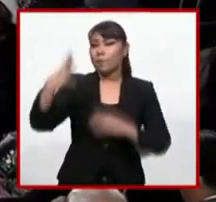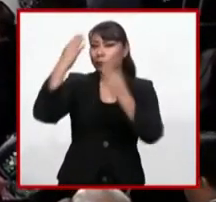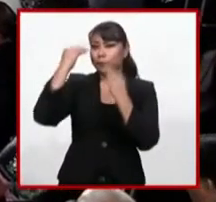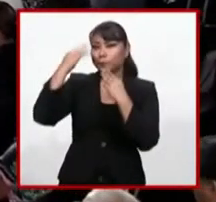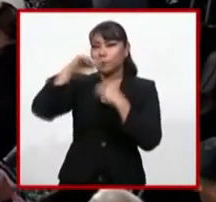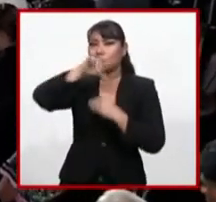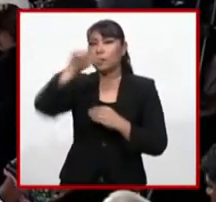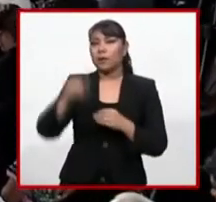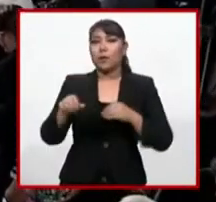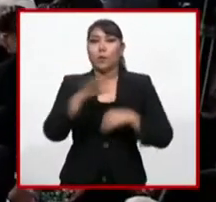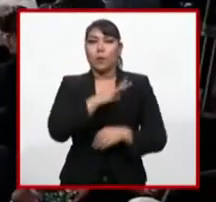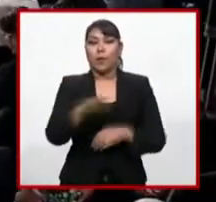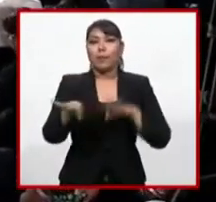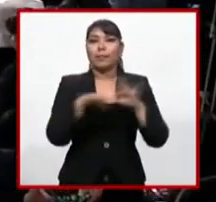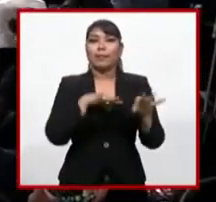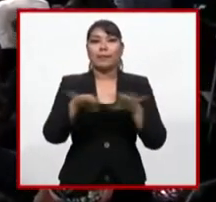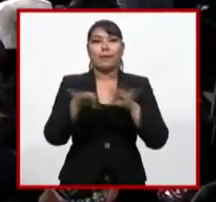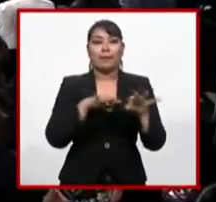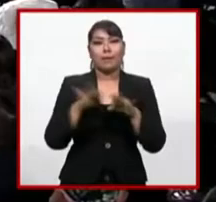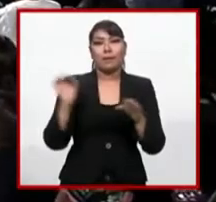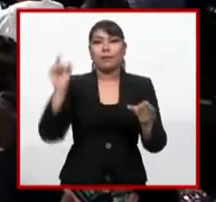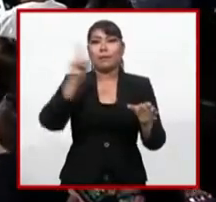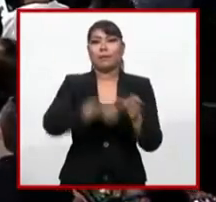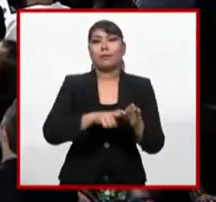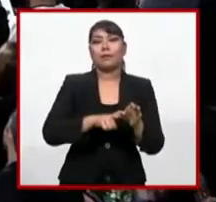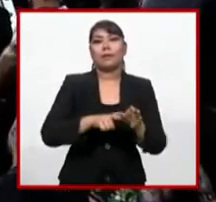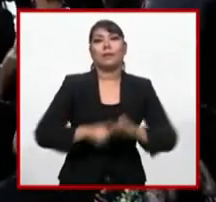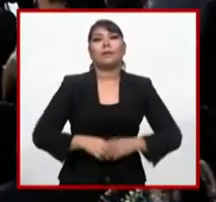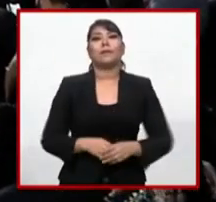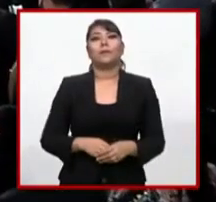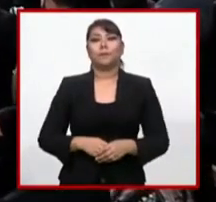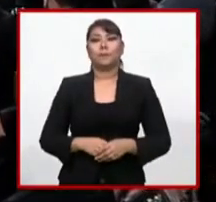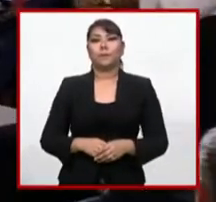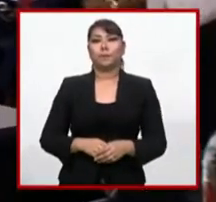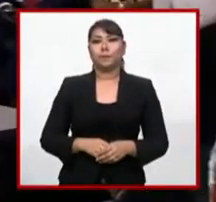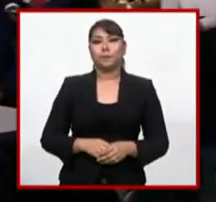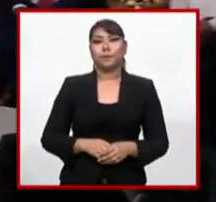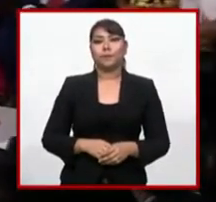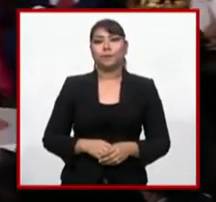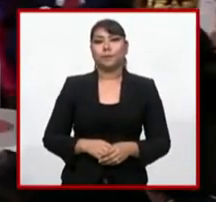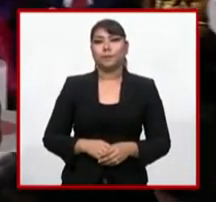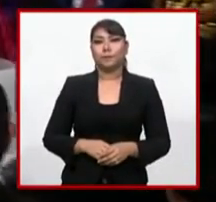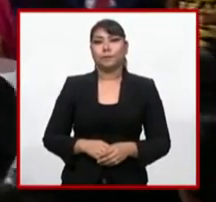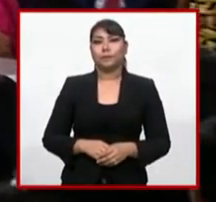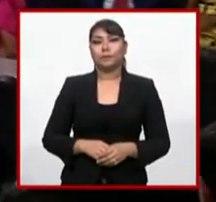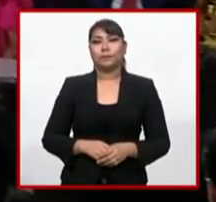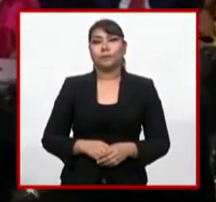van a poder tener un empleo asegurado con AT&T. También